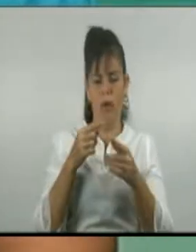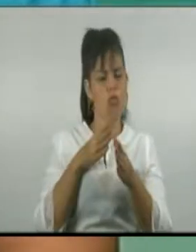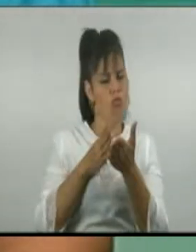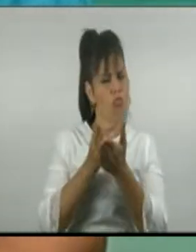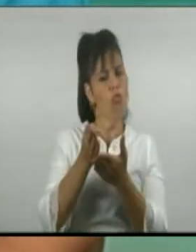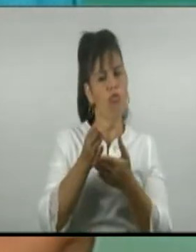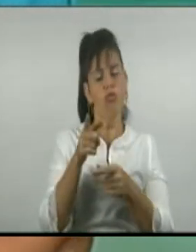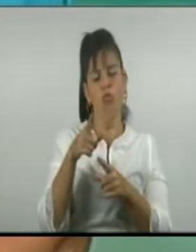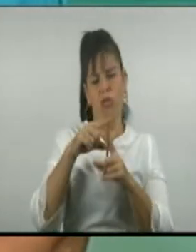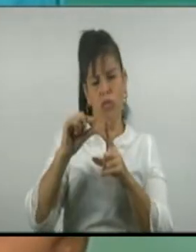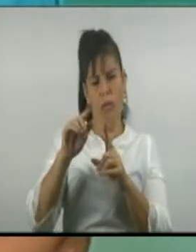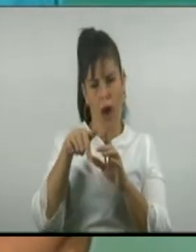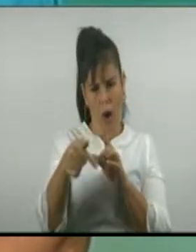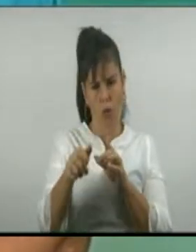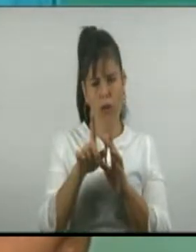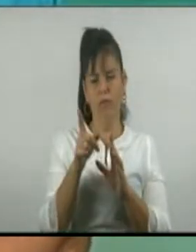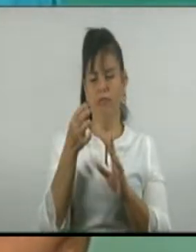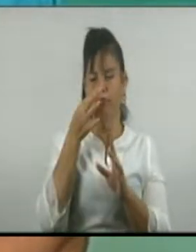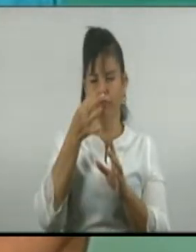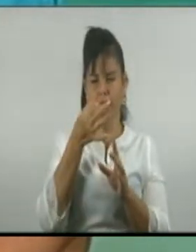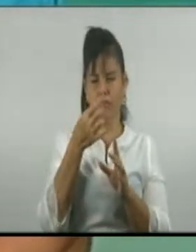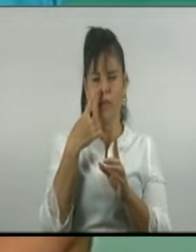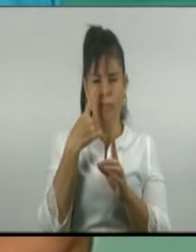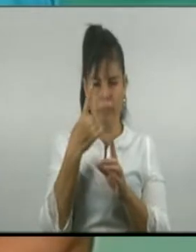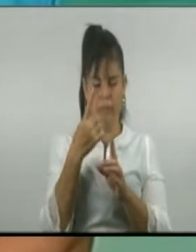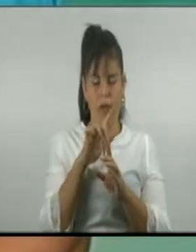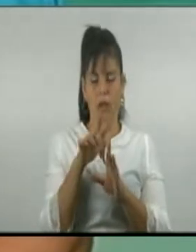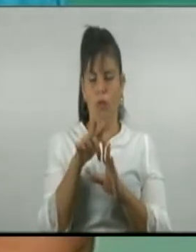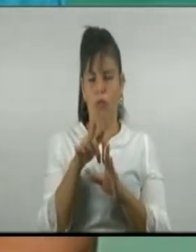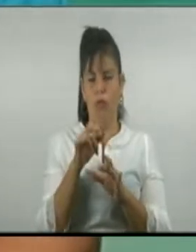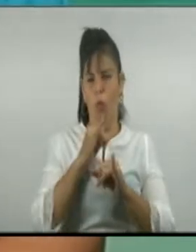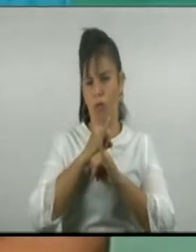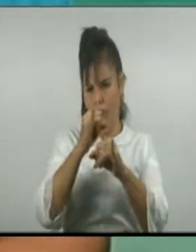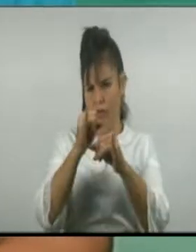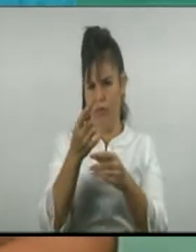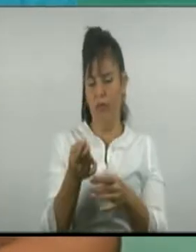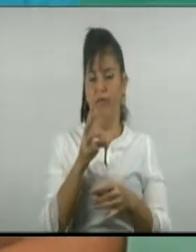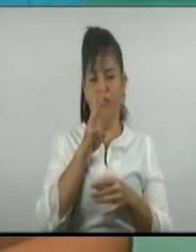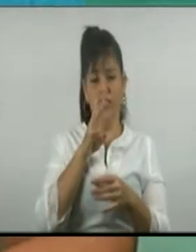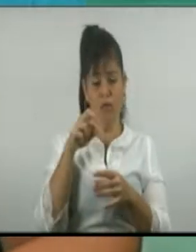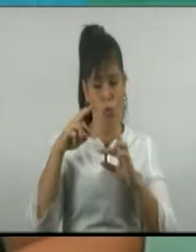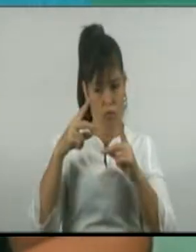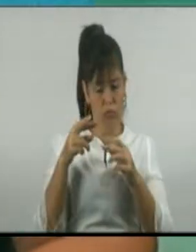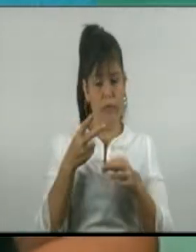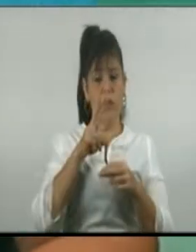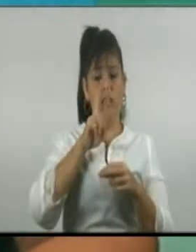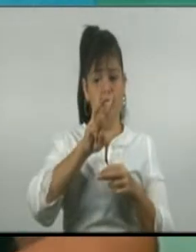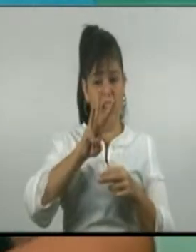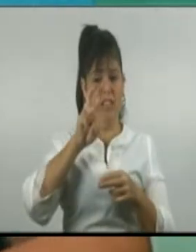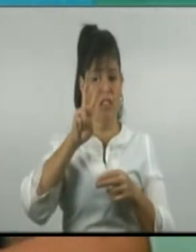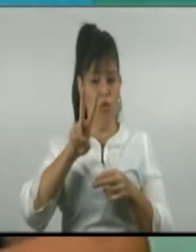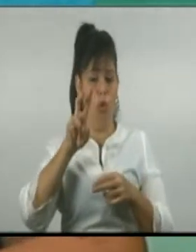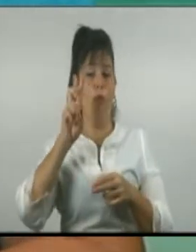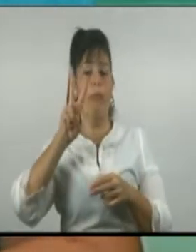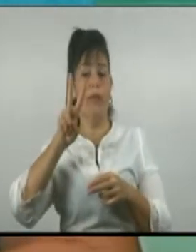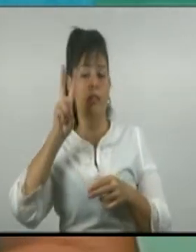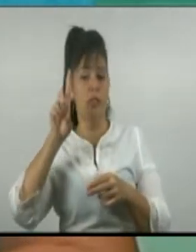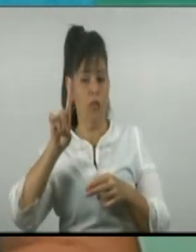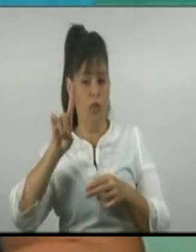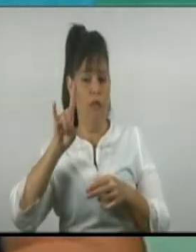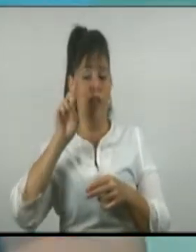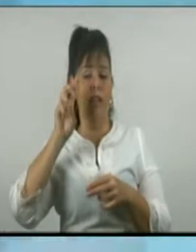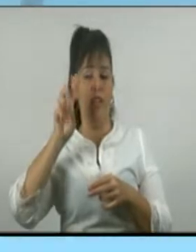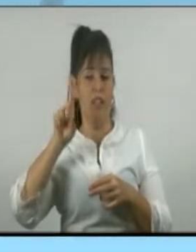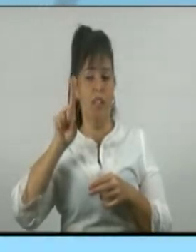lo hacemos con el primer material de nuestro programa y reitero que el 32 29 18 o 16 está a su disposición